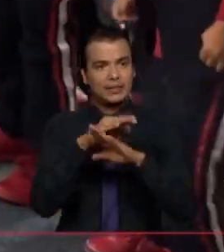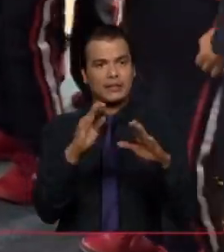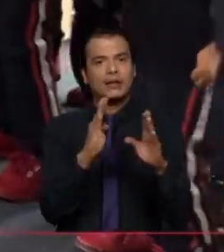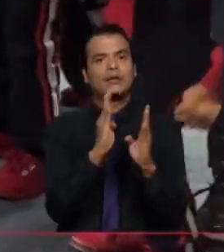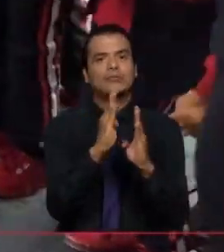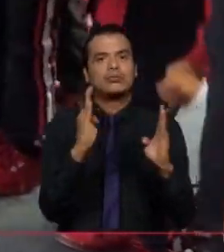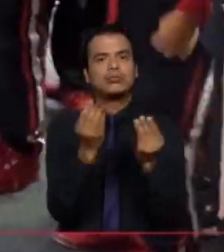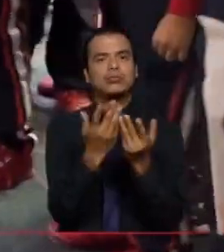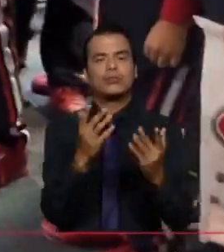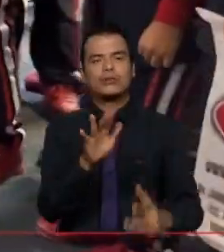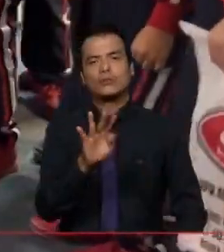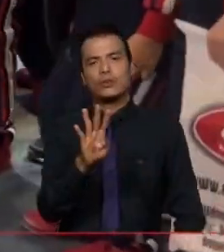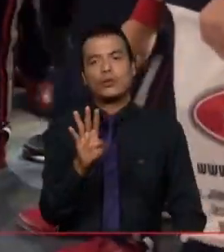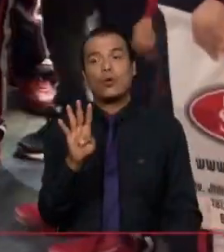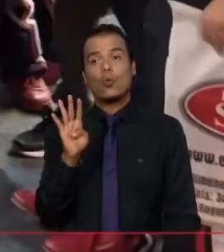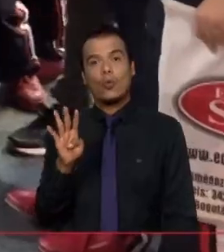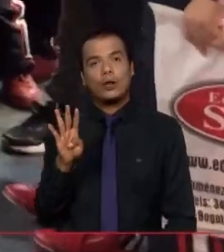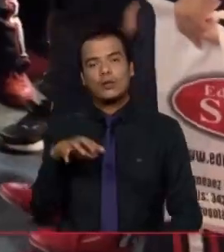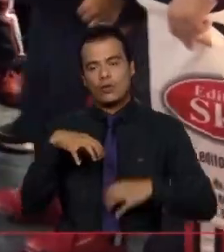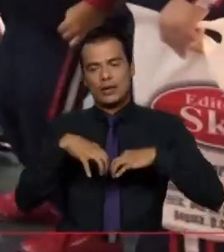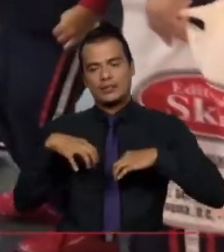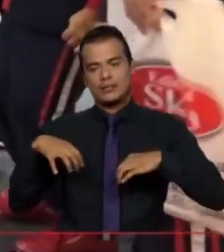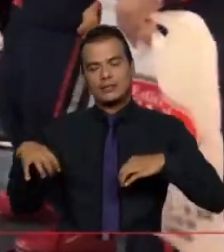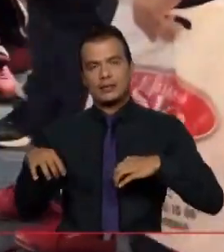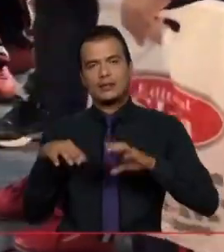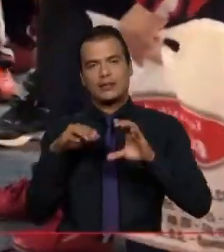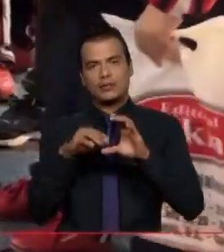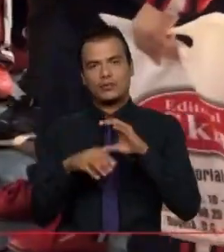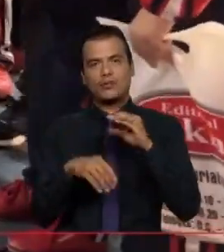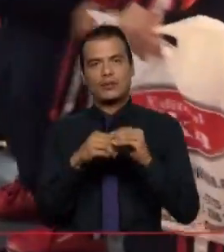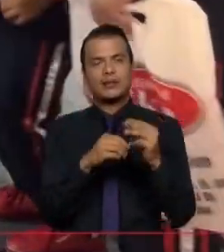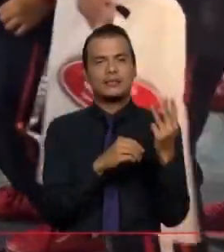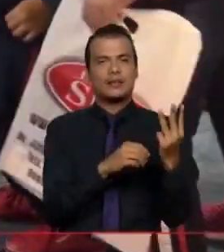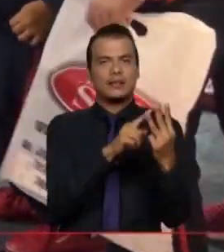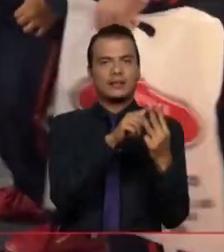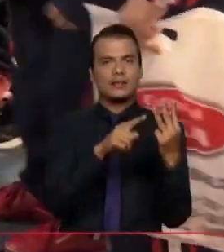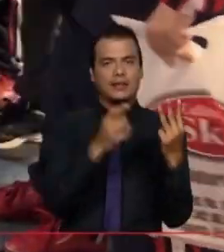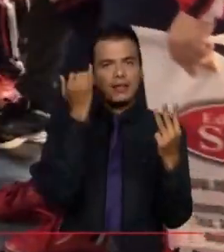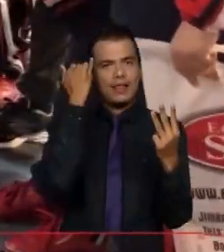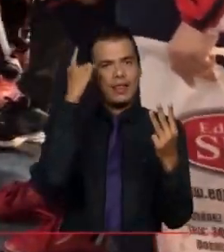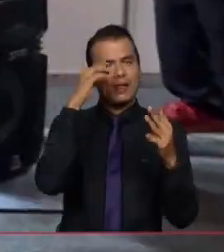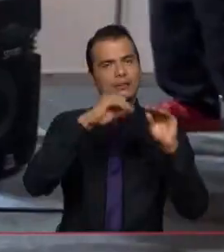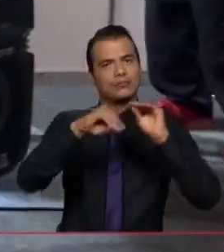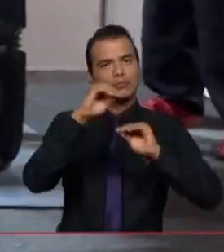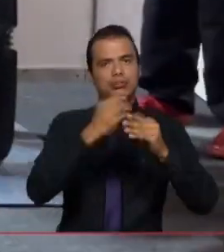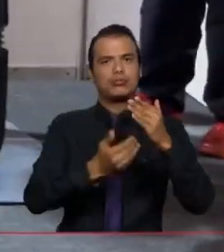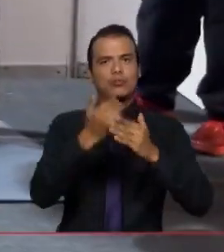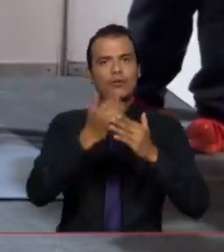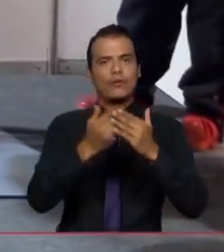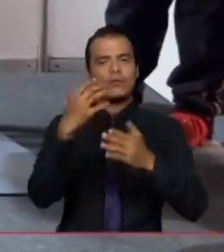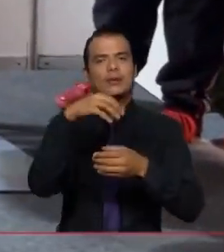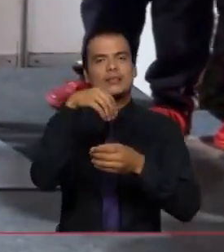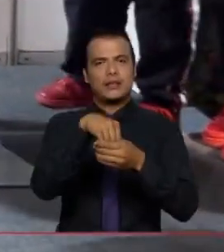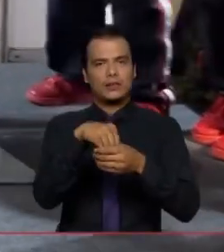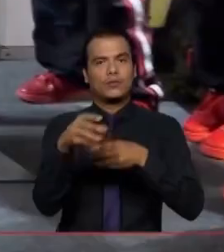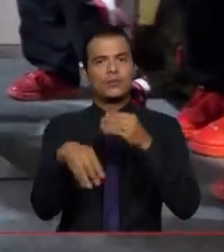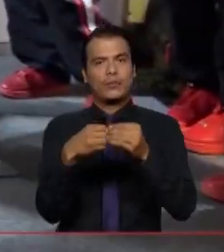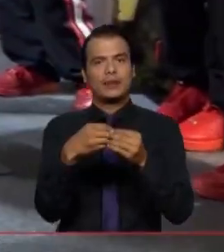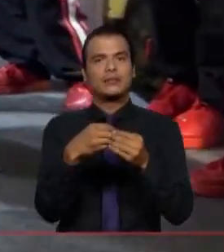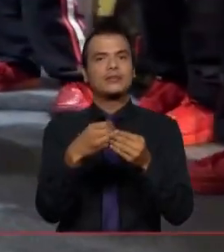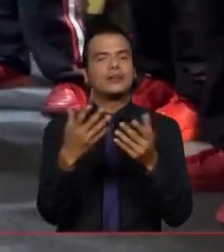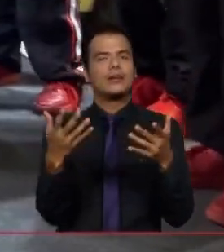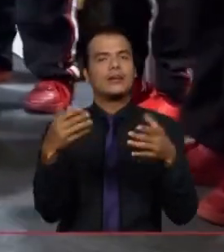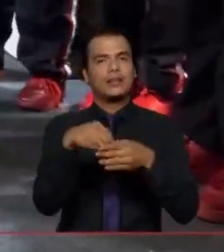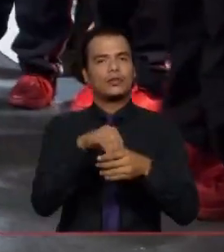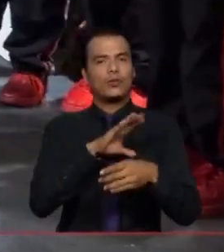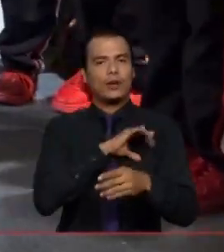4 bibliostaciones y 3 centros de innovación en 19 comunas y 14 corregimientos de la ciudad.